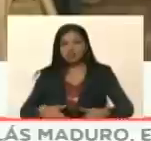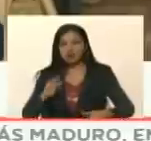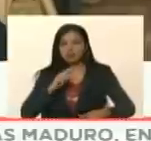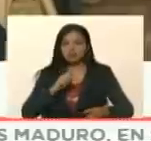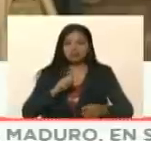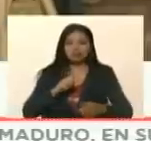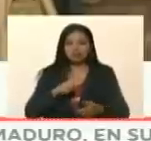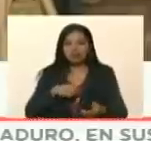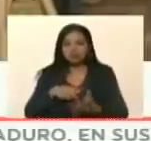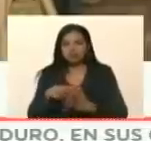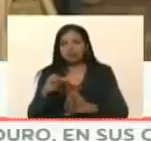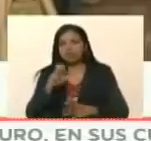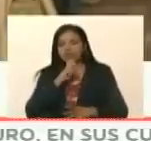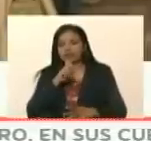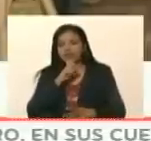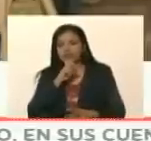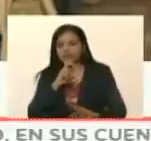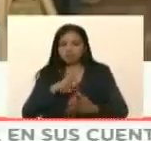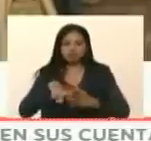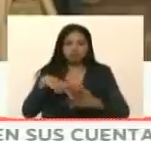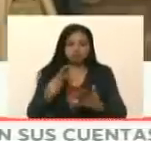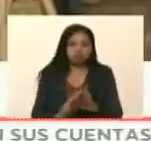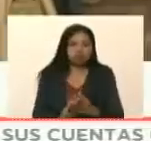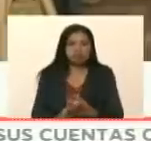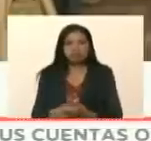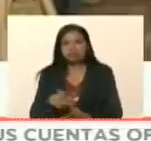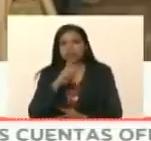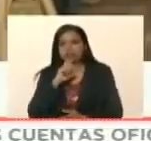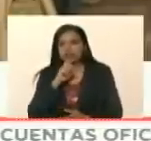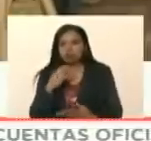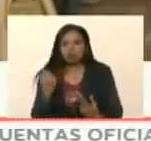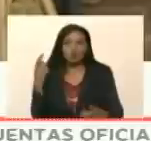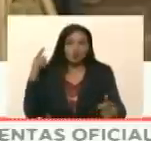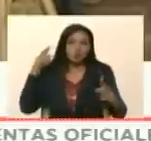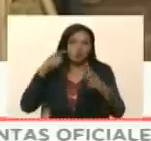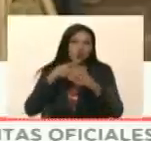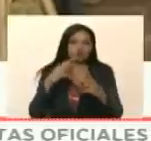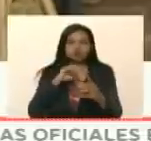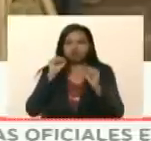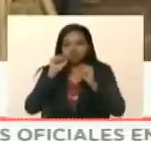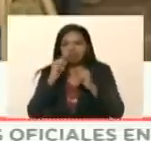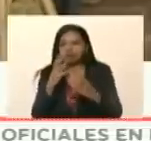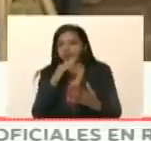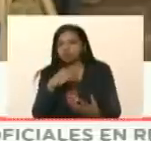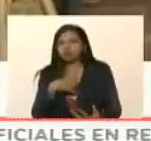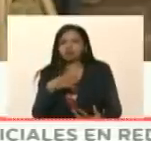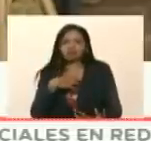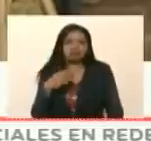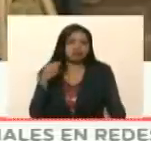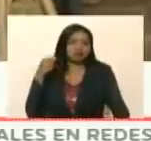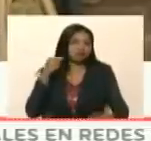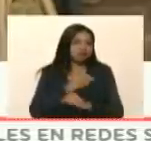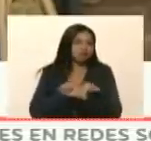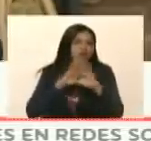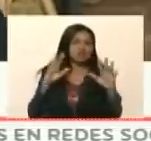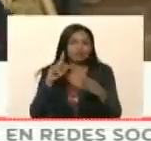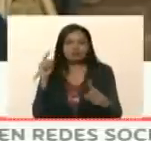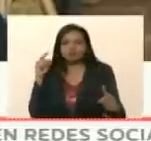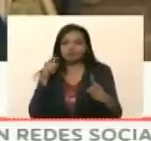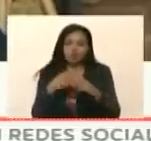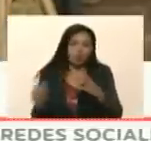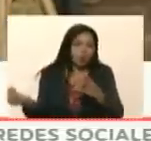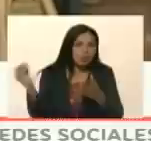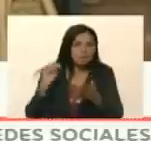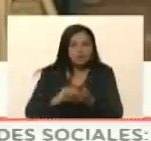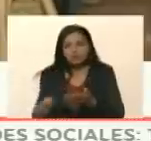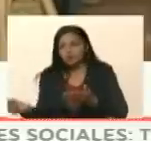tropieza con una piedra y vuelve a tropezar, que a veces se propone una meta y no la logra y vuelve otra vez hasta que la logremos, hasta